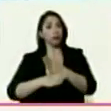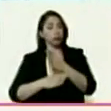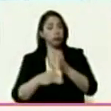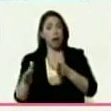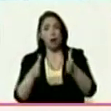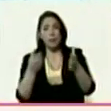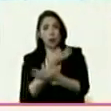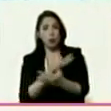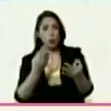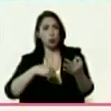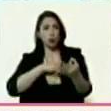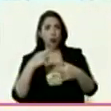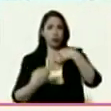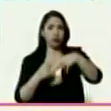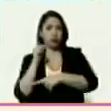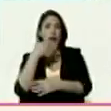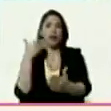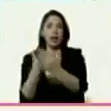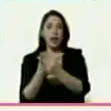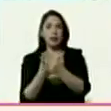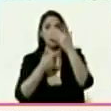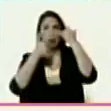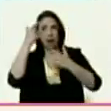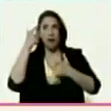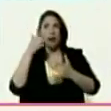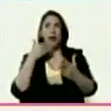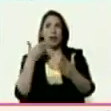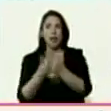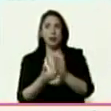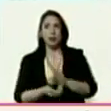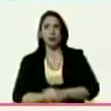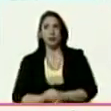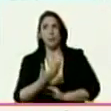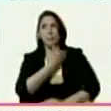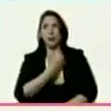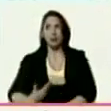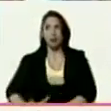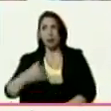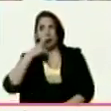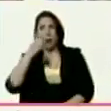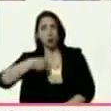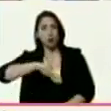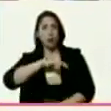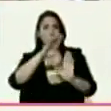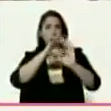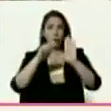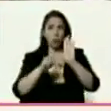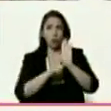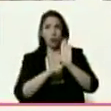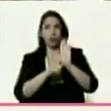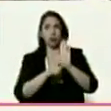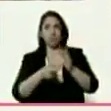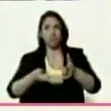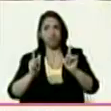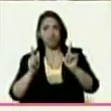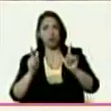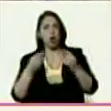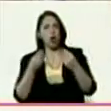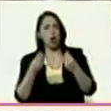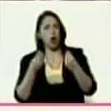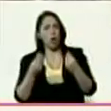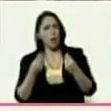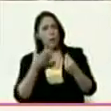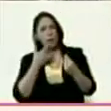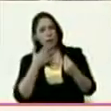correcto porque estamos en una revolución. Gracias al comandante Chávez, gracias al presidente Nicolás Maduro, a nuestra constitución que así lo permite. Es lamentable la situación